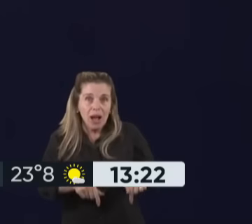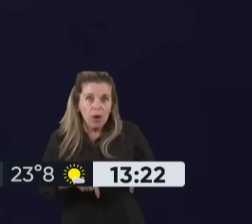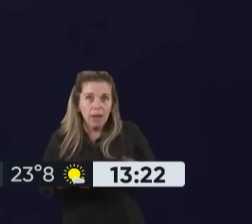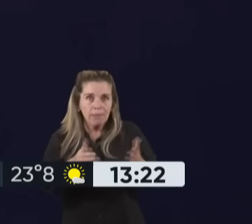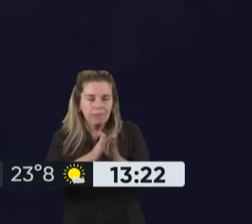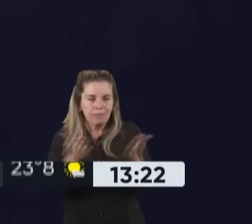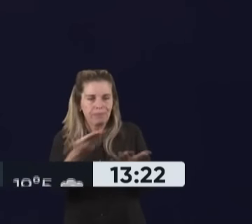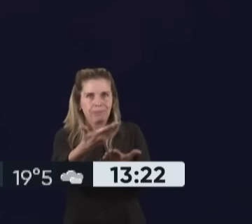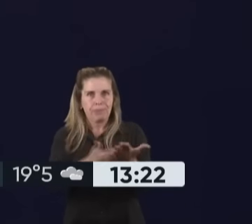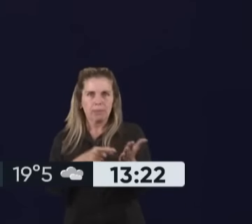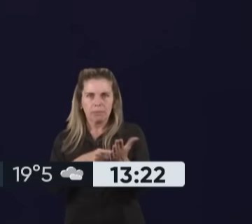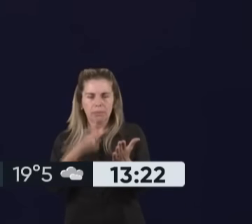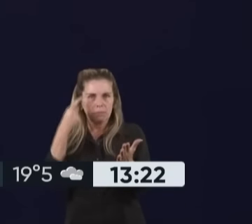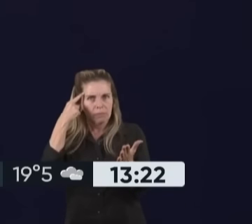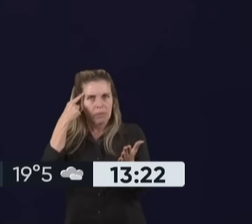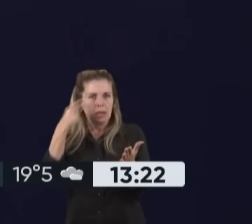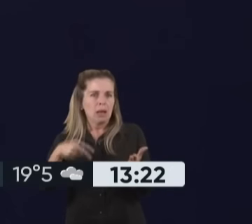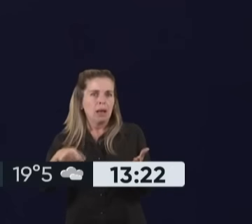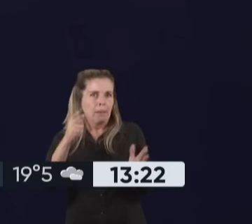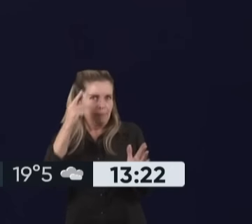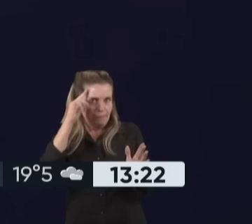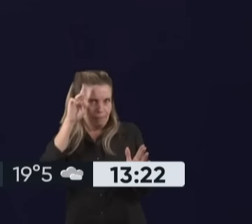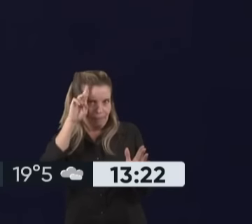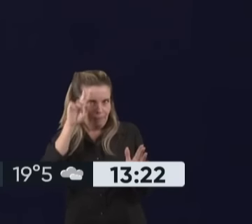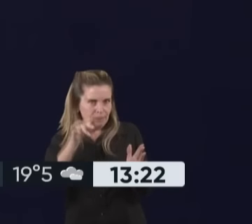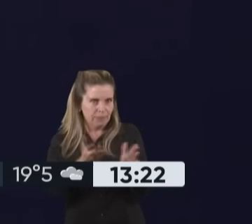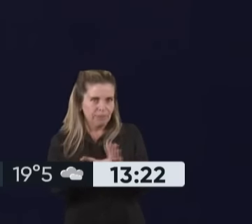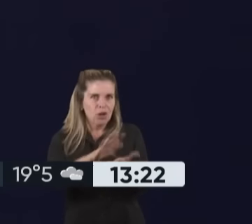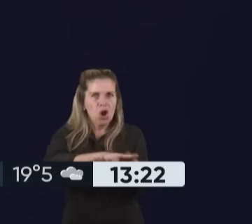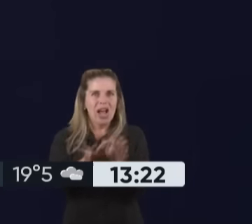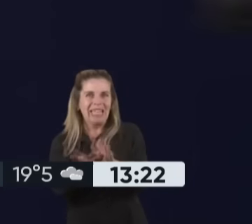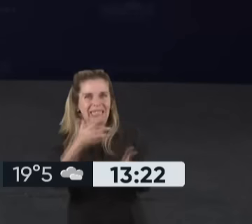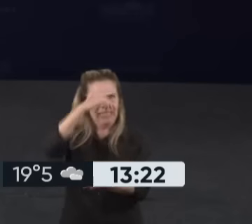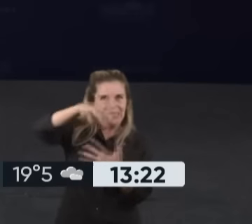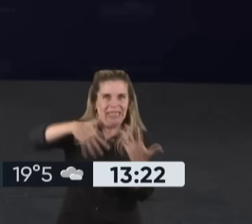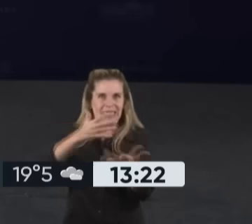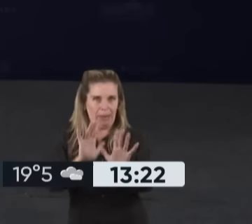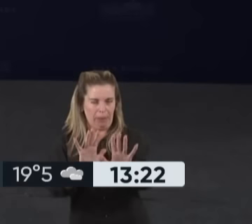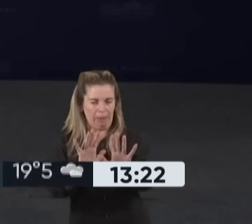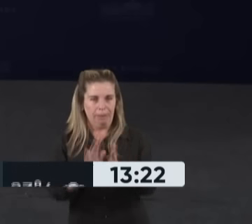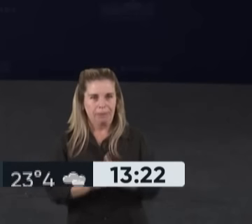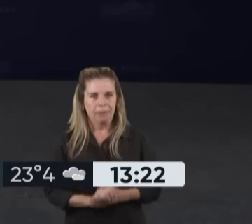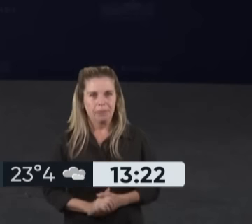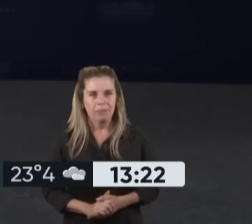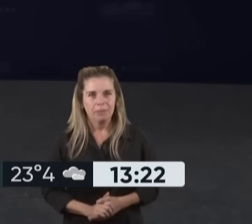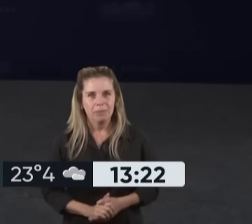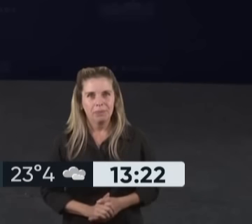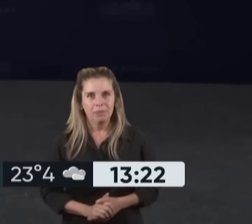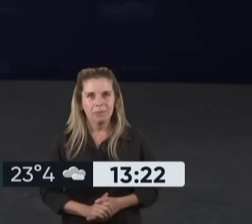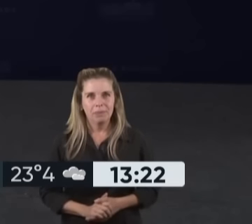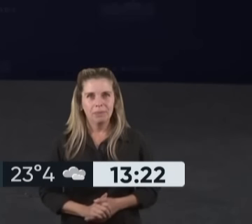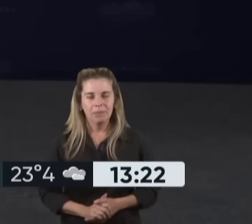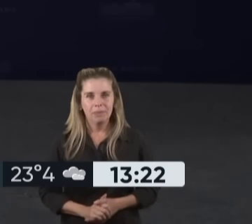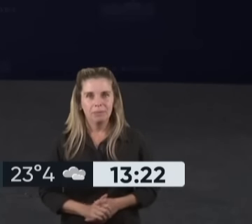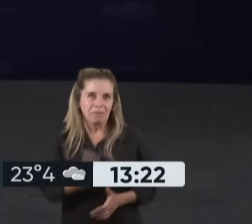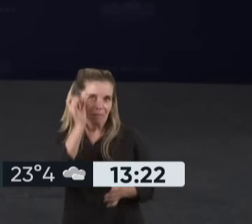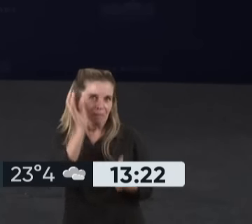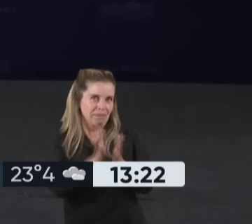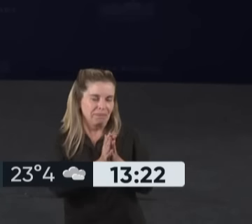que estamos planteando, se me dieron vuelta las hojas, así que vamos a arrancar. Un minuto,